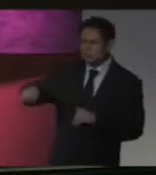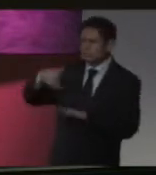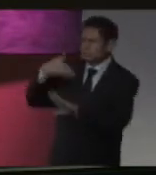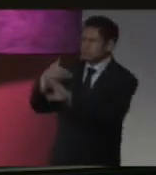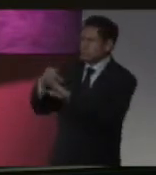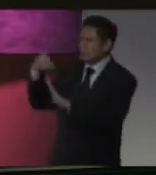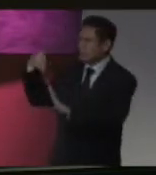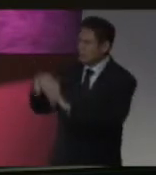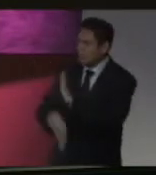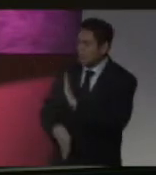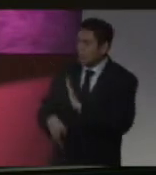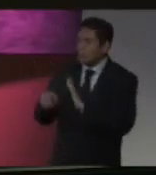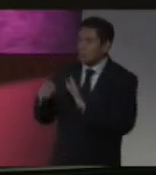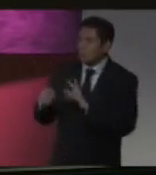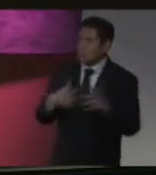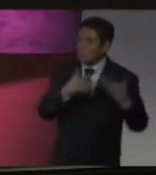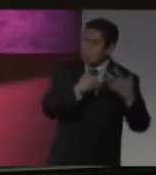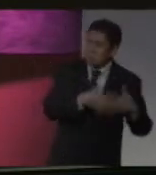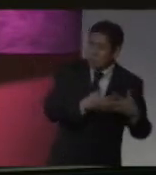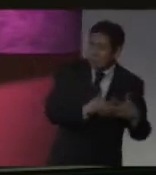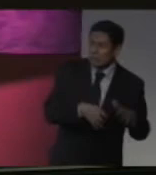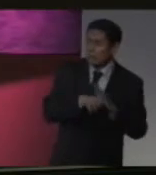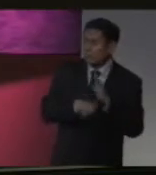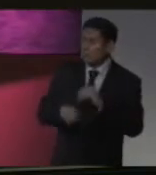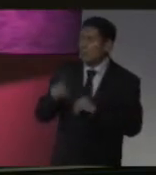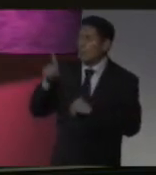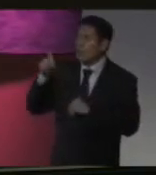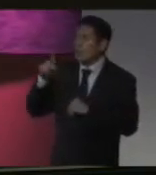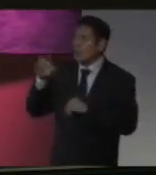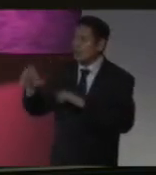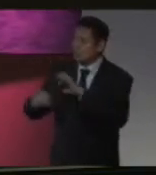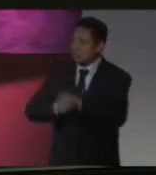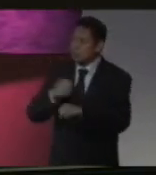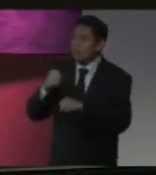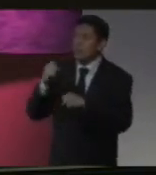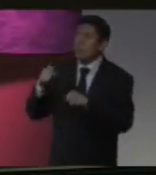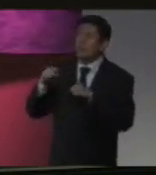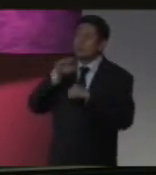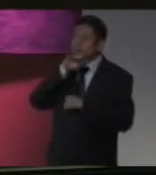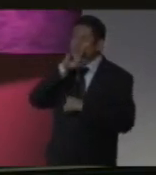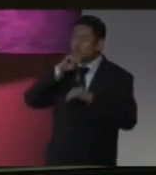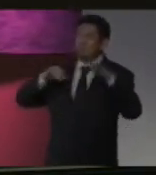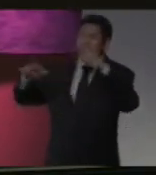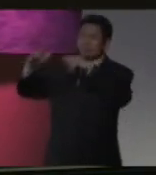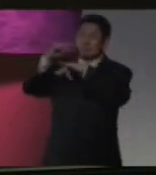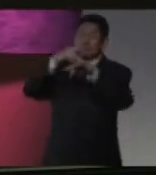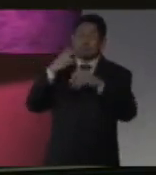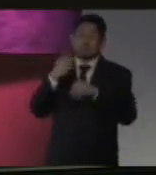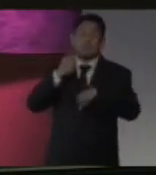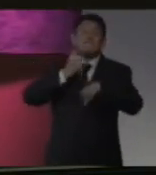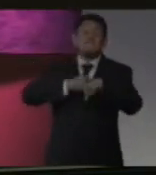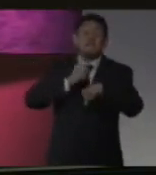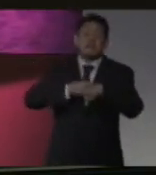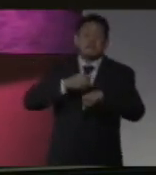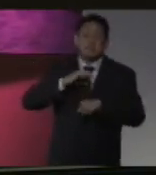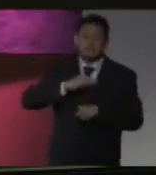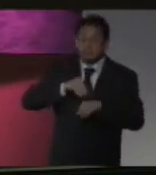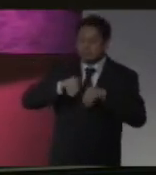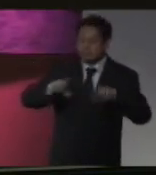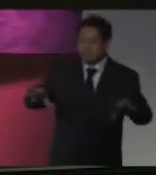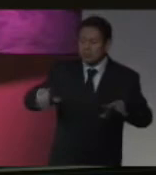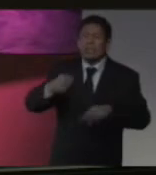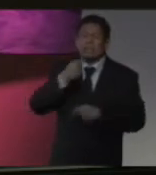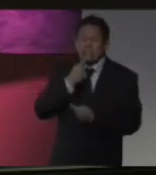estos procesos de privatización, ¿no? Privatización del agua, contaminación ambiental. Cuando hay contaminación ambiental y hay más enfermedades, ¿quién cuida a los niños? Cuando